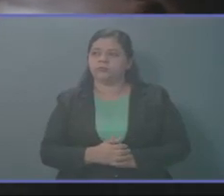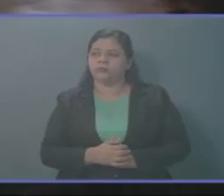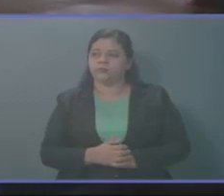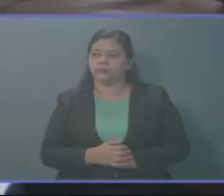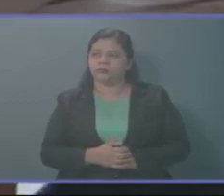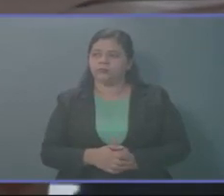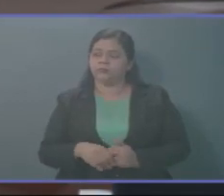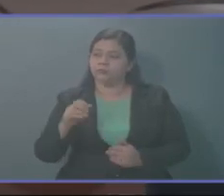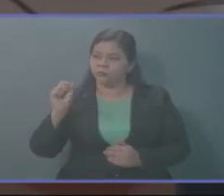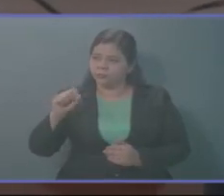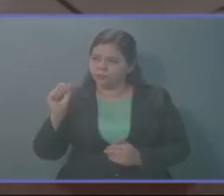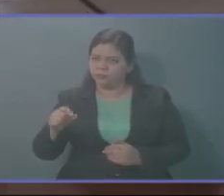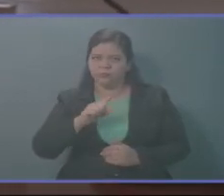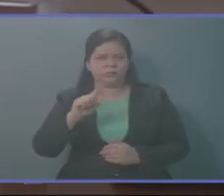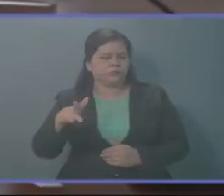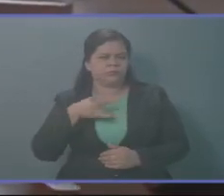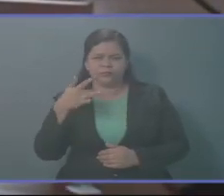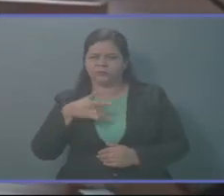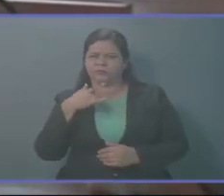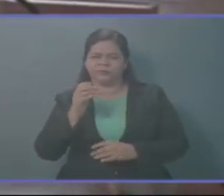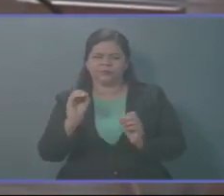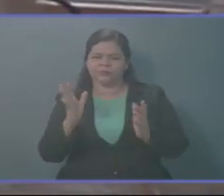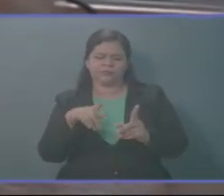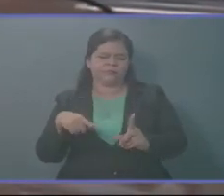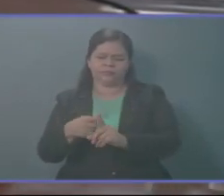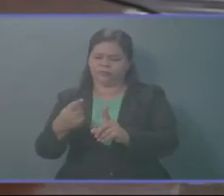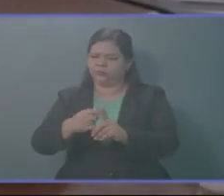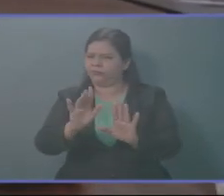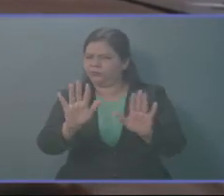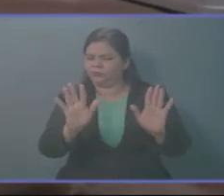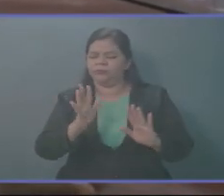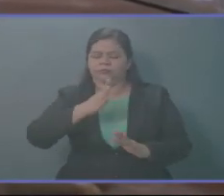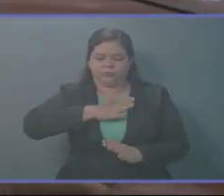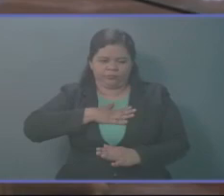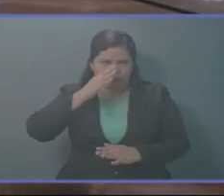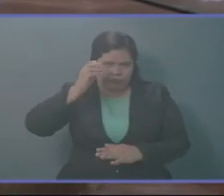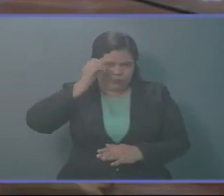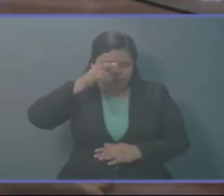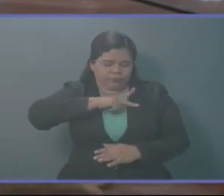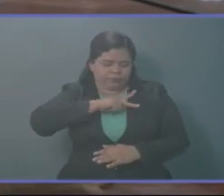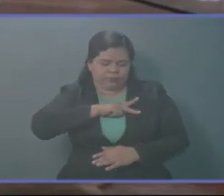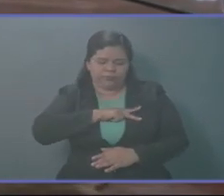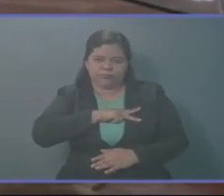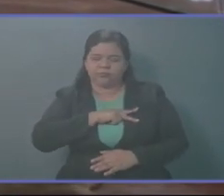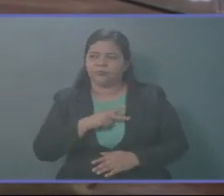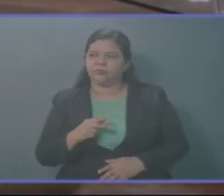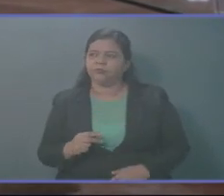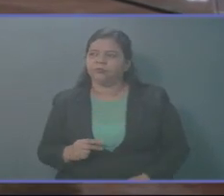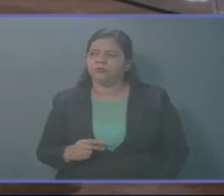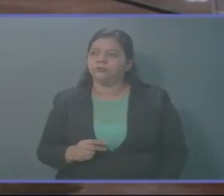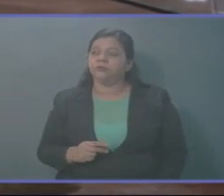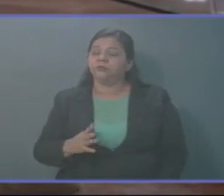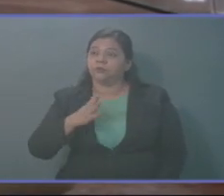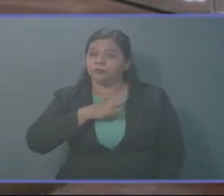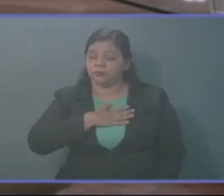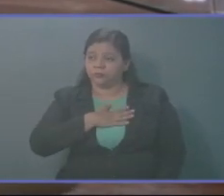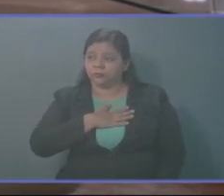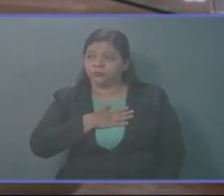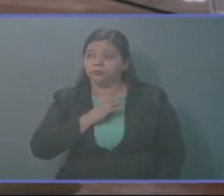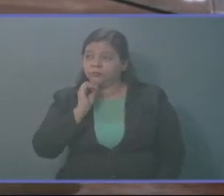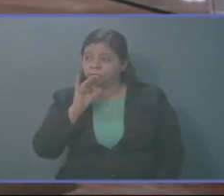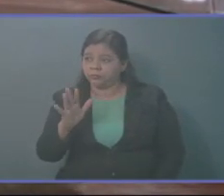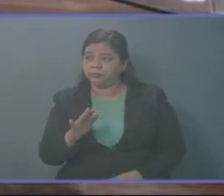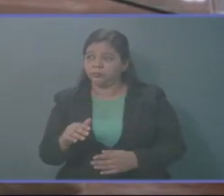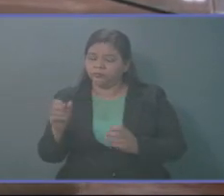Sí, que nadie se va a sentir aludido, pero yo parto de tener criterio propio. Y por otra parte, la capacidad